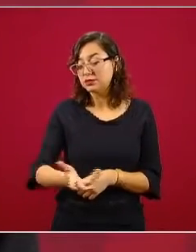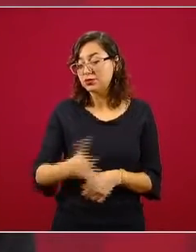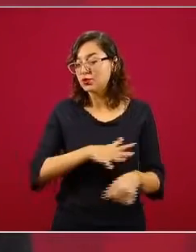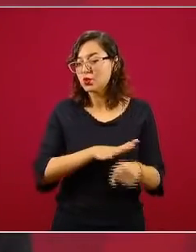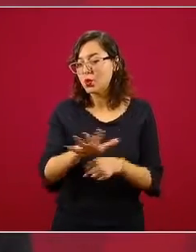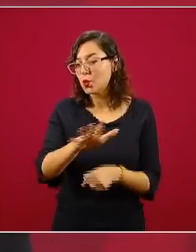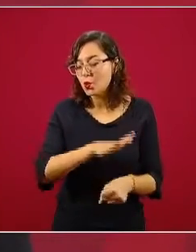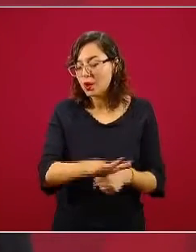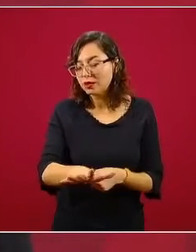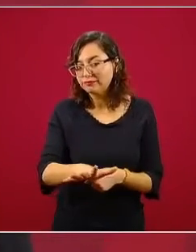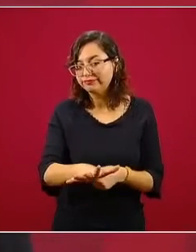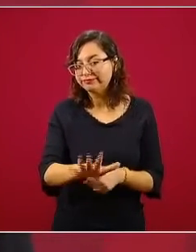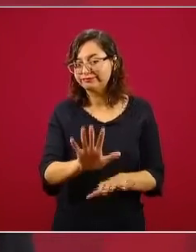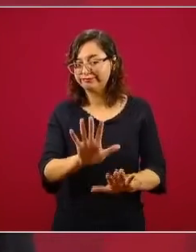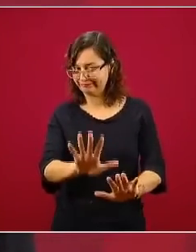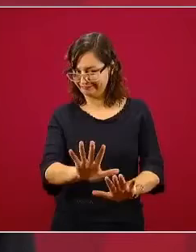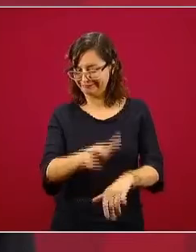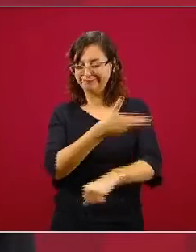es poner orden